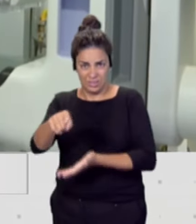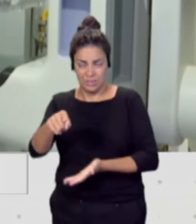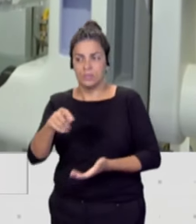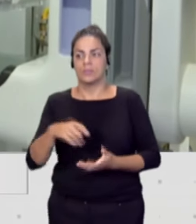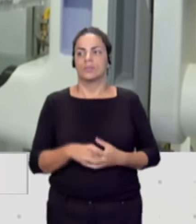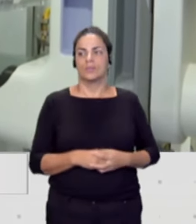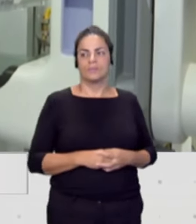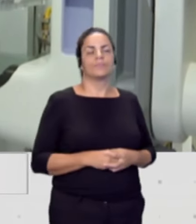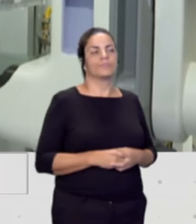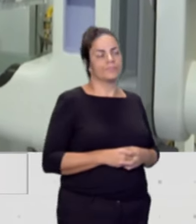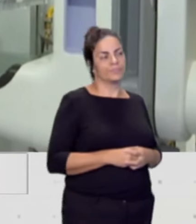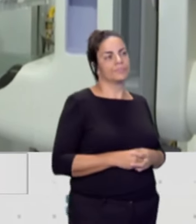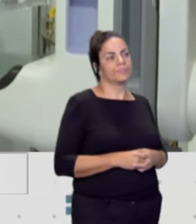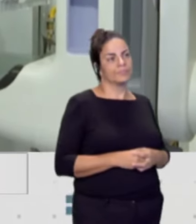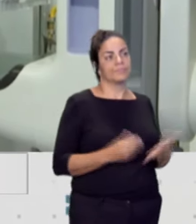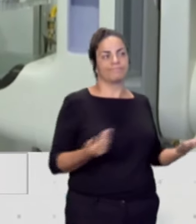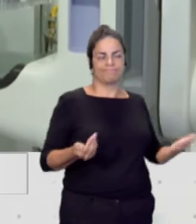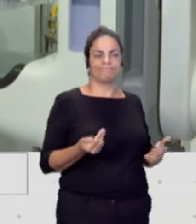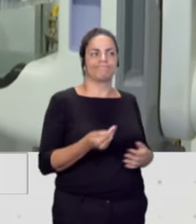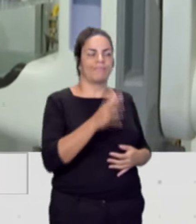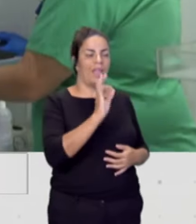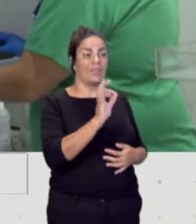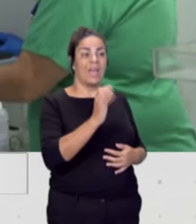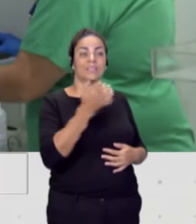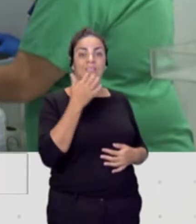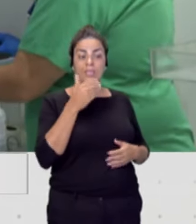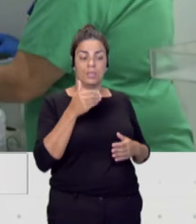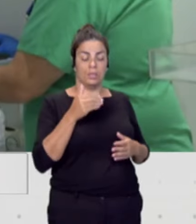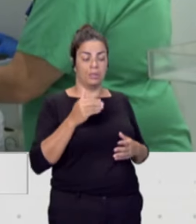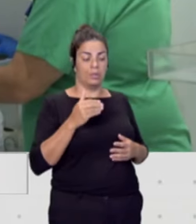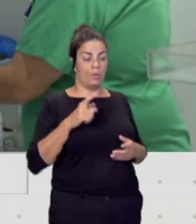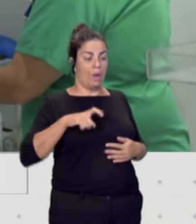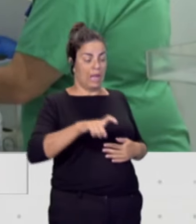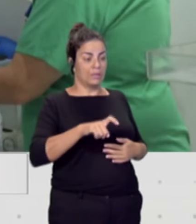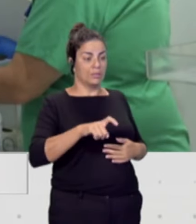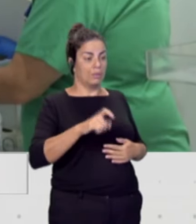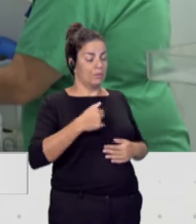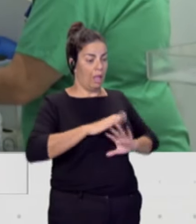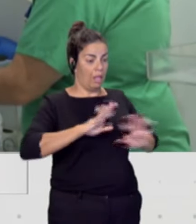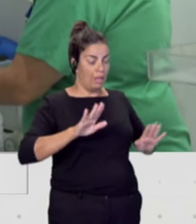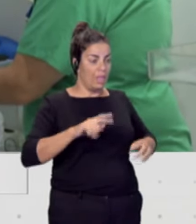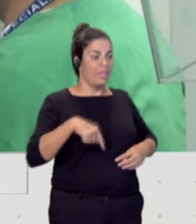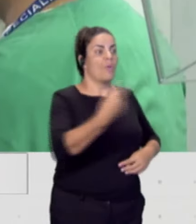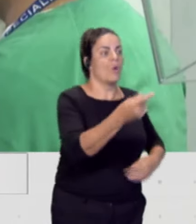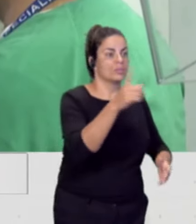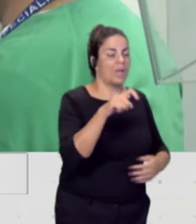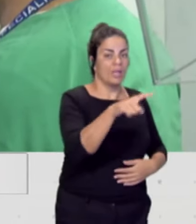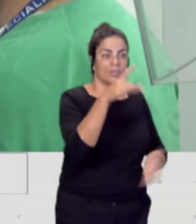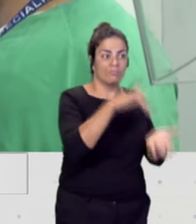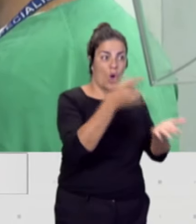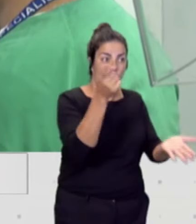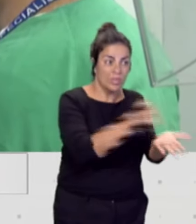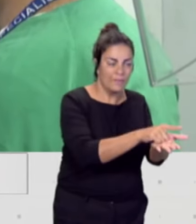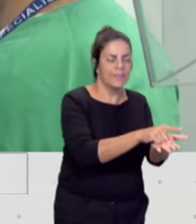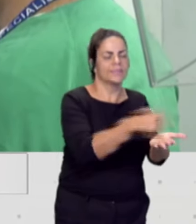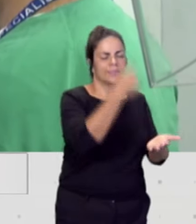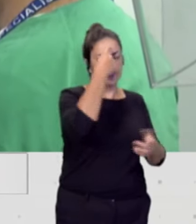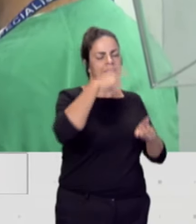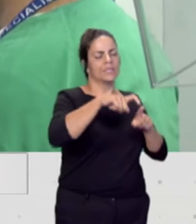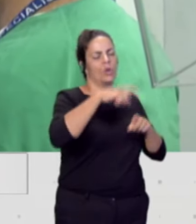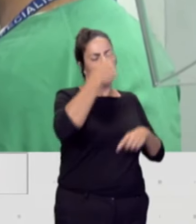Pues es verdad que enfrentarse a una recaída, pues hay una mayor dificultad a nivel psicológico, más